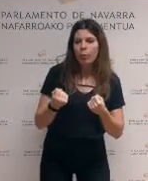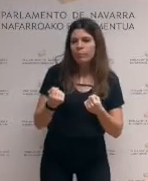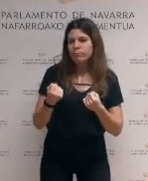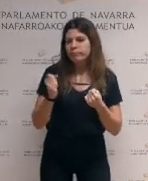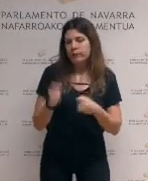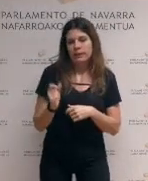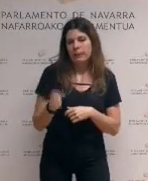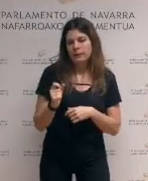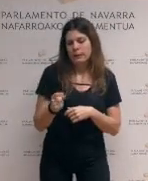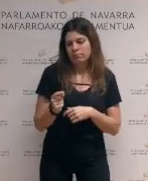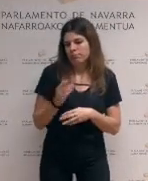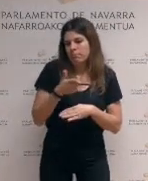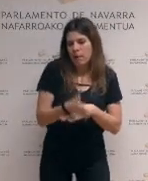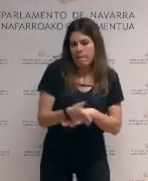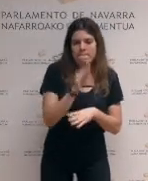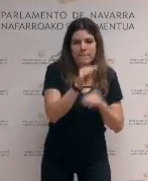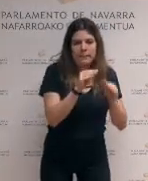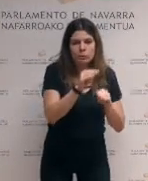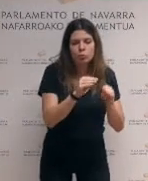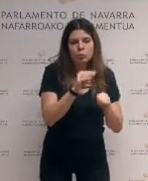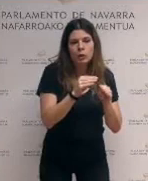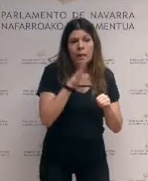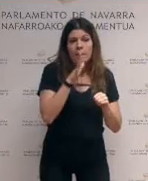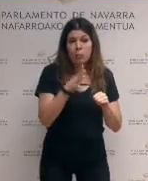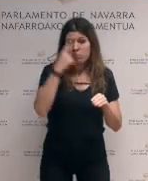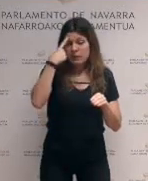nosotros lo hemos hecho y lo hemos hecho con el convencimiento de que al otro lado del